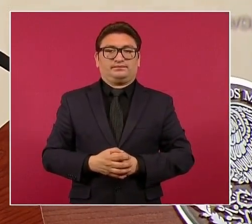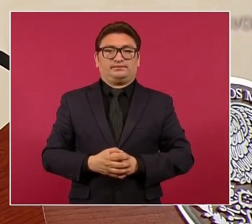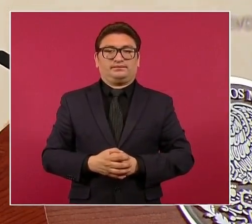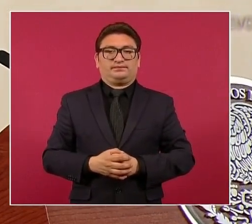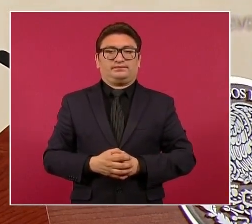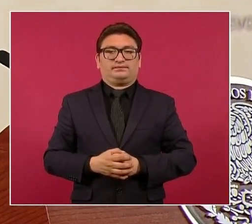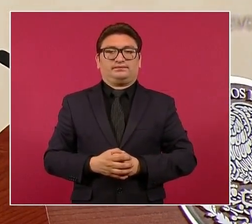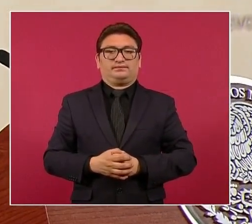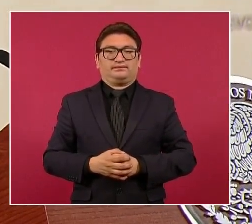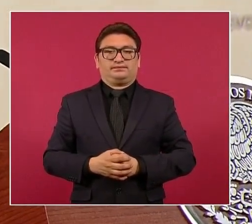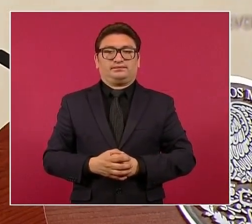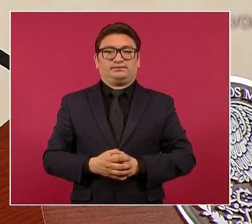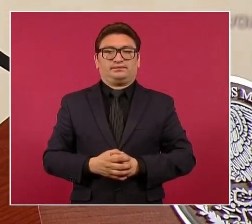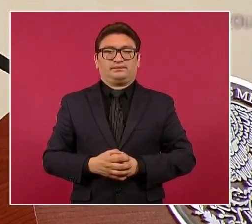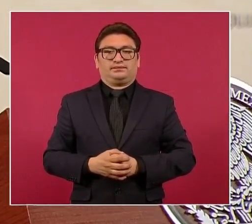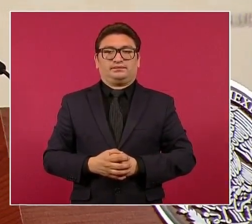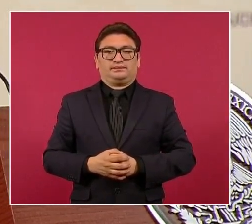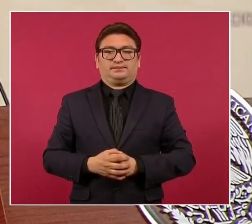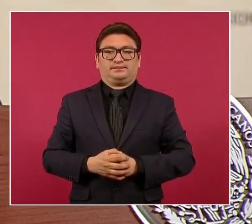Teníamos